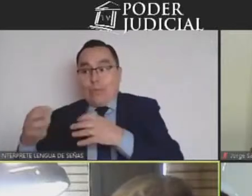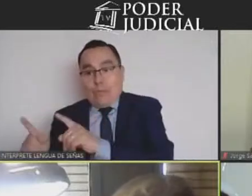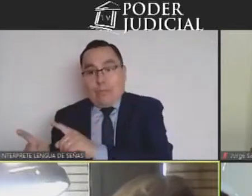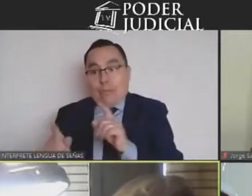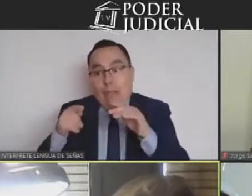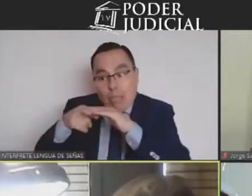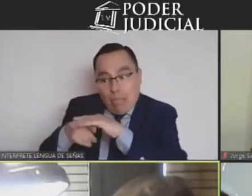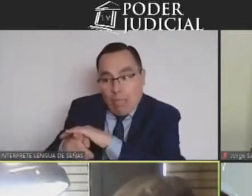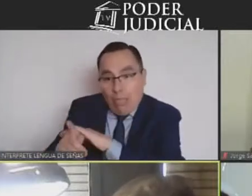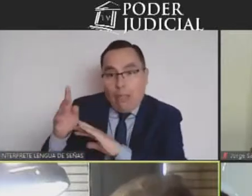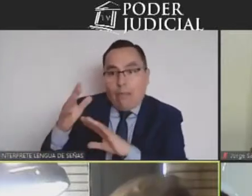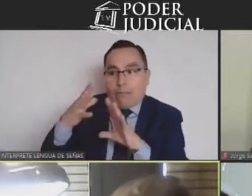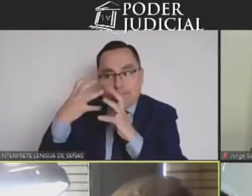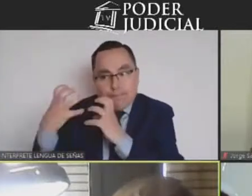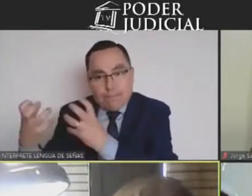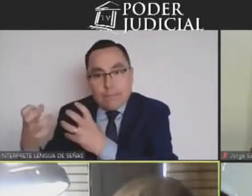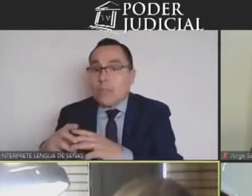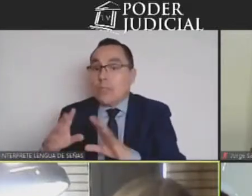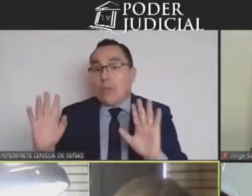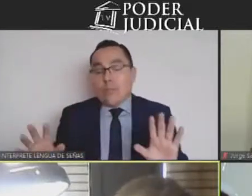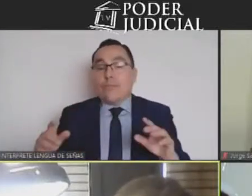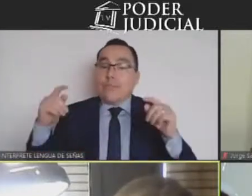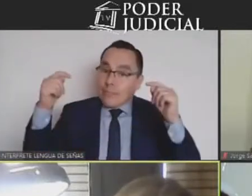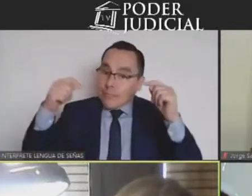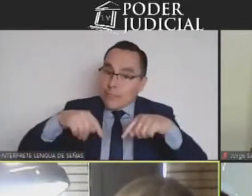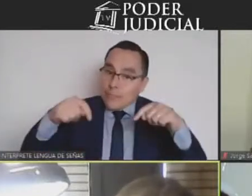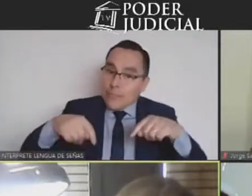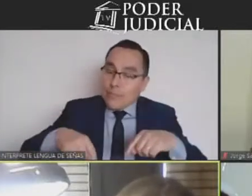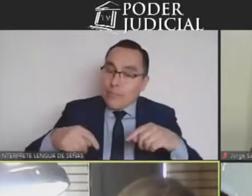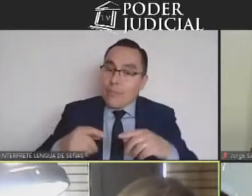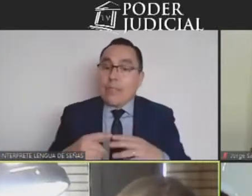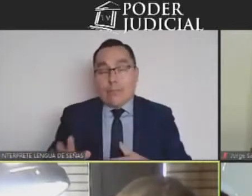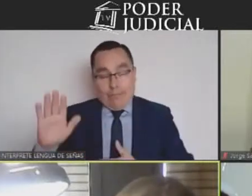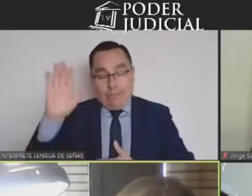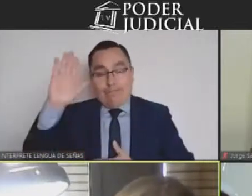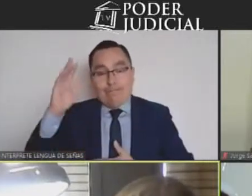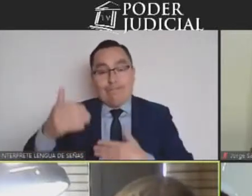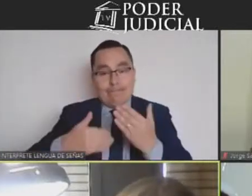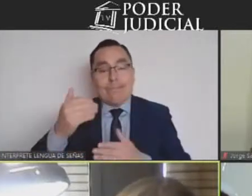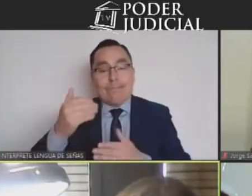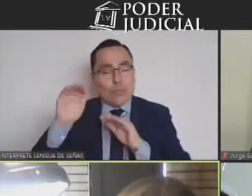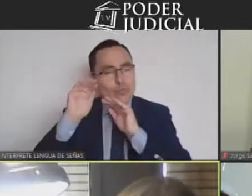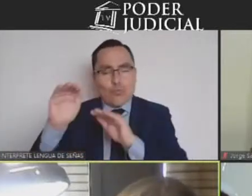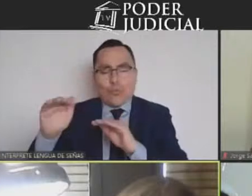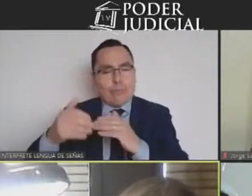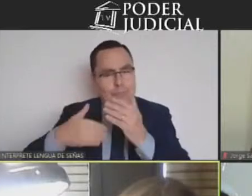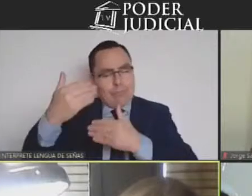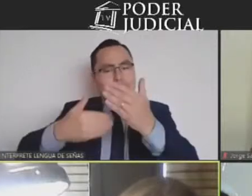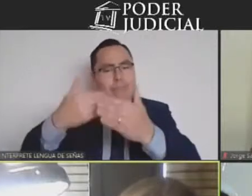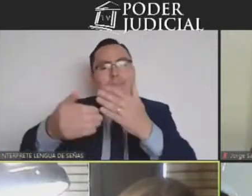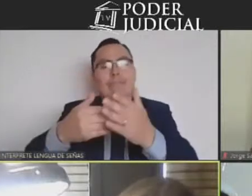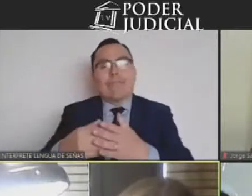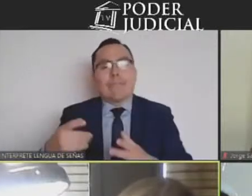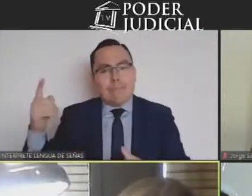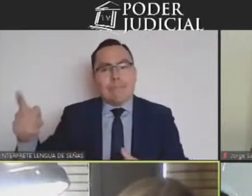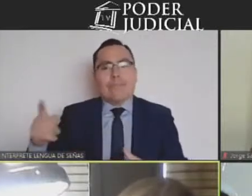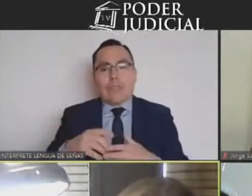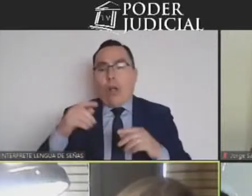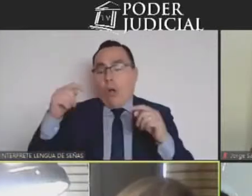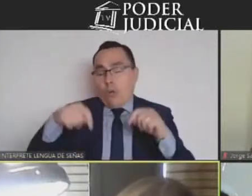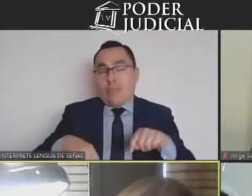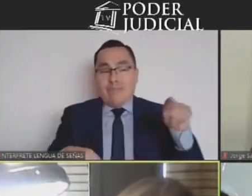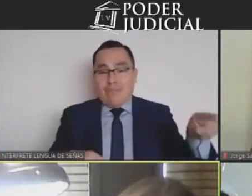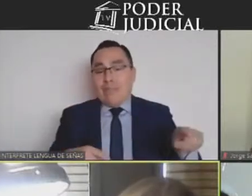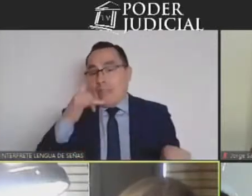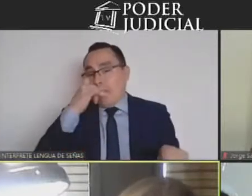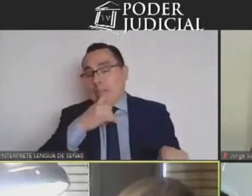nuestros todavía nos hagan abrigar esperanza, digamos, de todas maneras es un flagelo y está, y